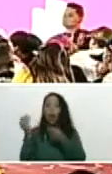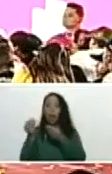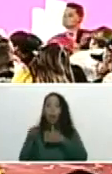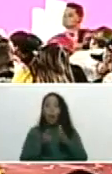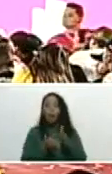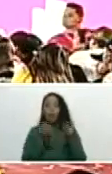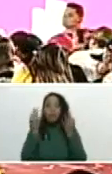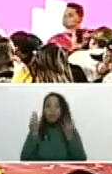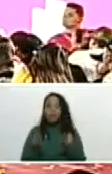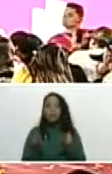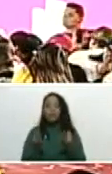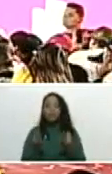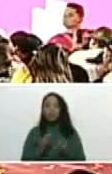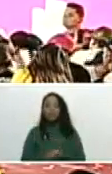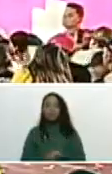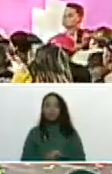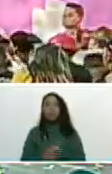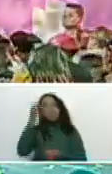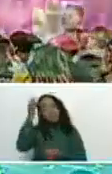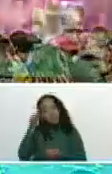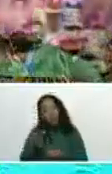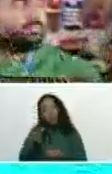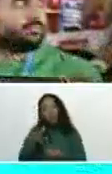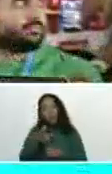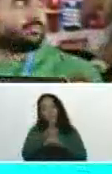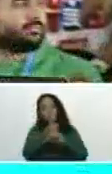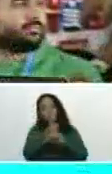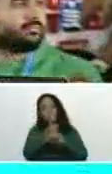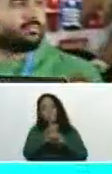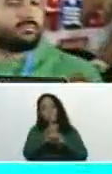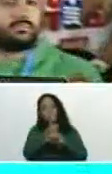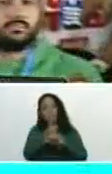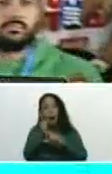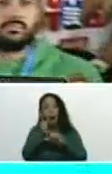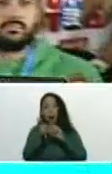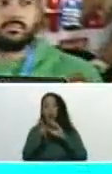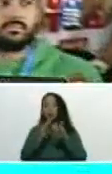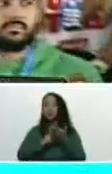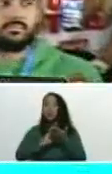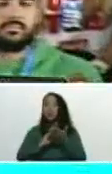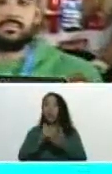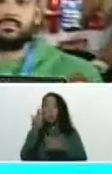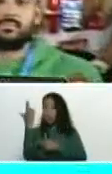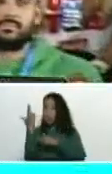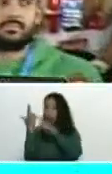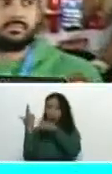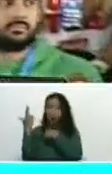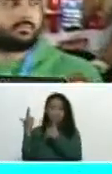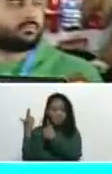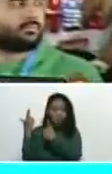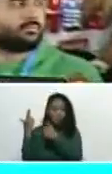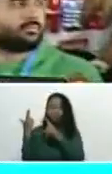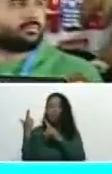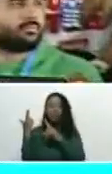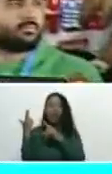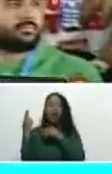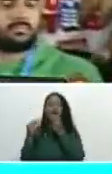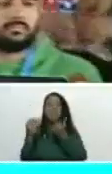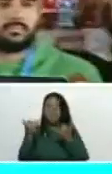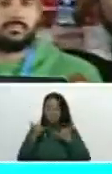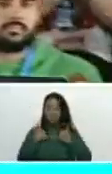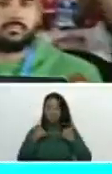es, creyendo que una pistola le va a resolver su vida, y lo que está haciendo es acabar con su